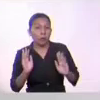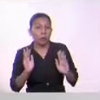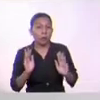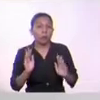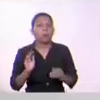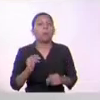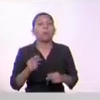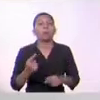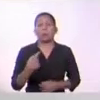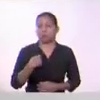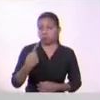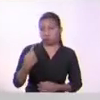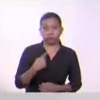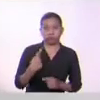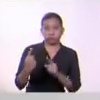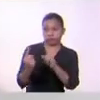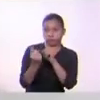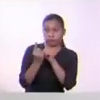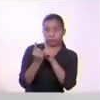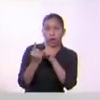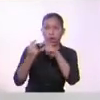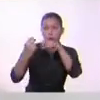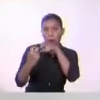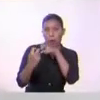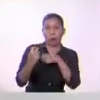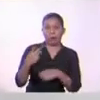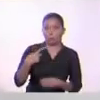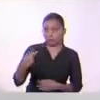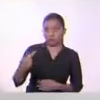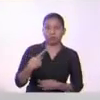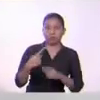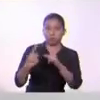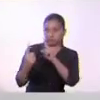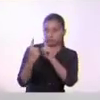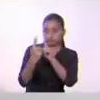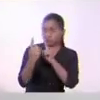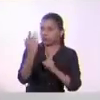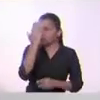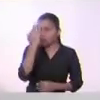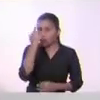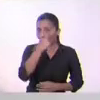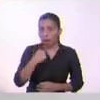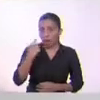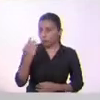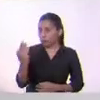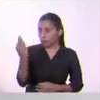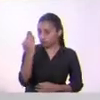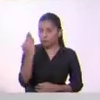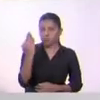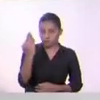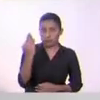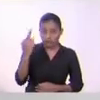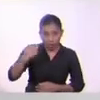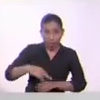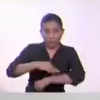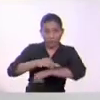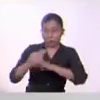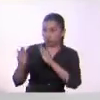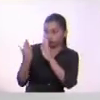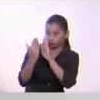personal. En este caso, se trata de entrevistar cara a cara a la persona para obtener